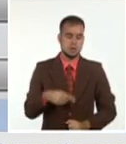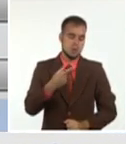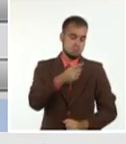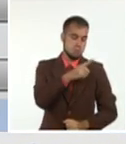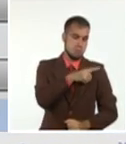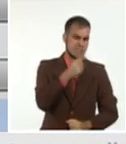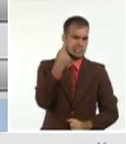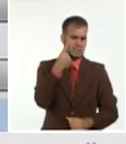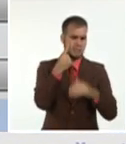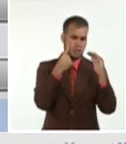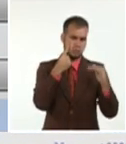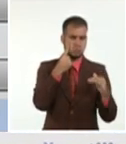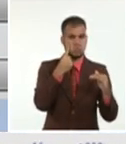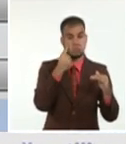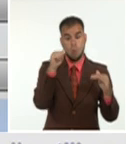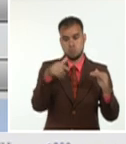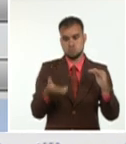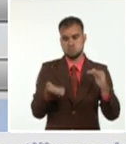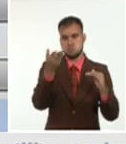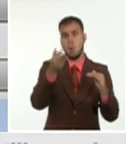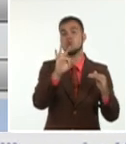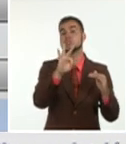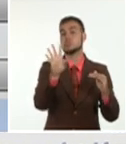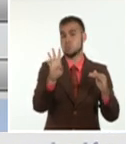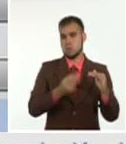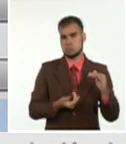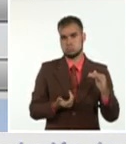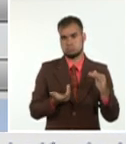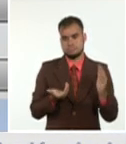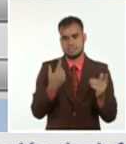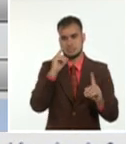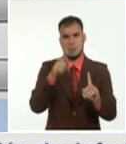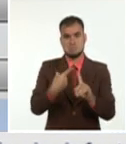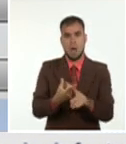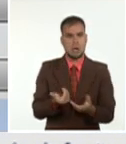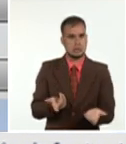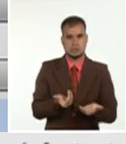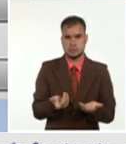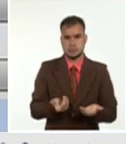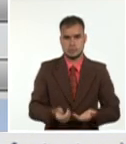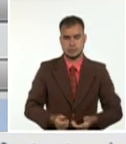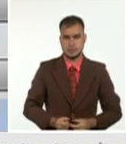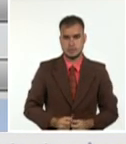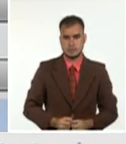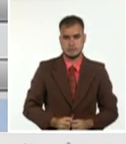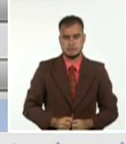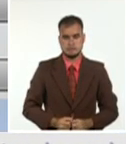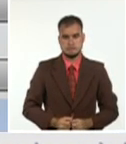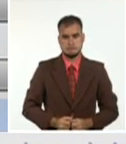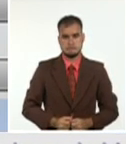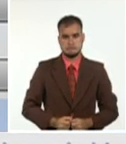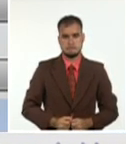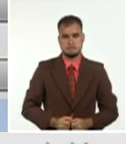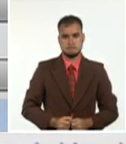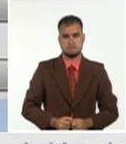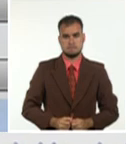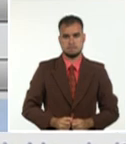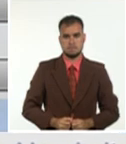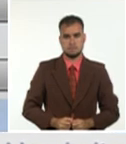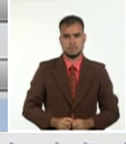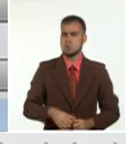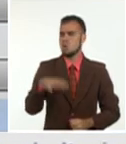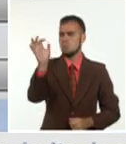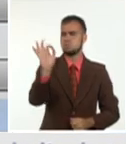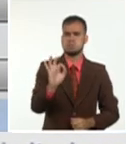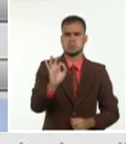se había diagnosticado el día de ayer, que fue una cifra alta, y una positividad de las muestras